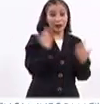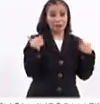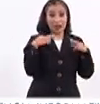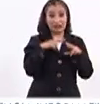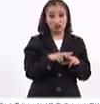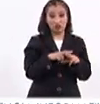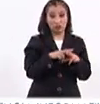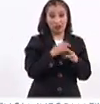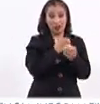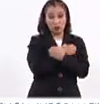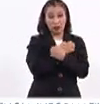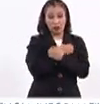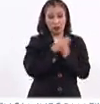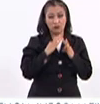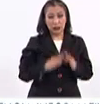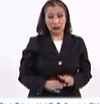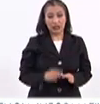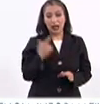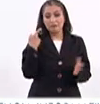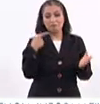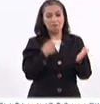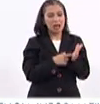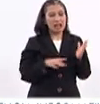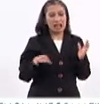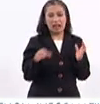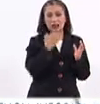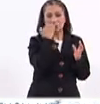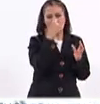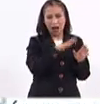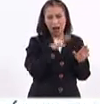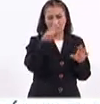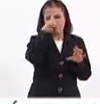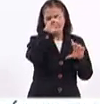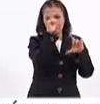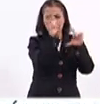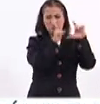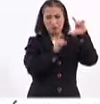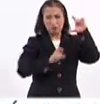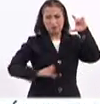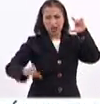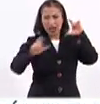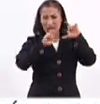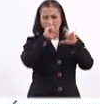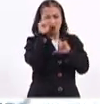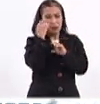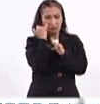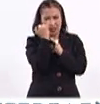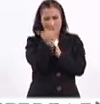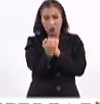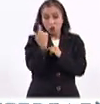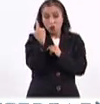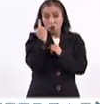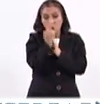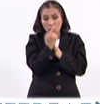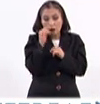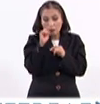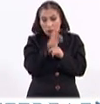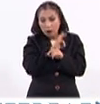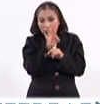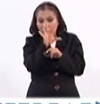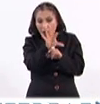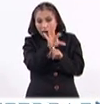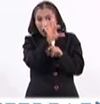educadores físicos en más de los miles de escuelas que tenemos por todo el ancho y largo de nuestro país